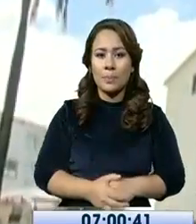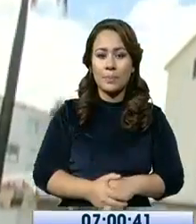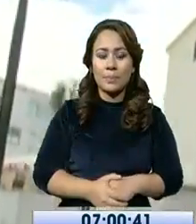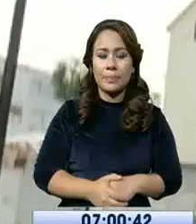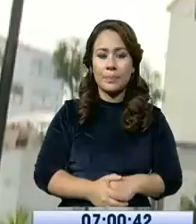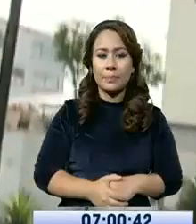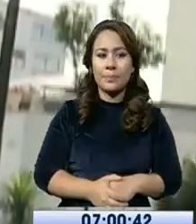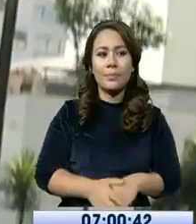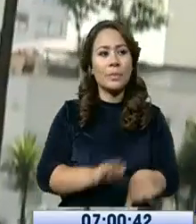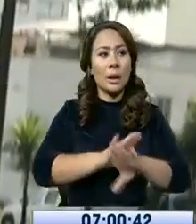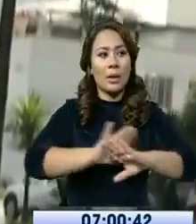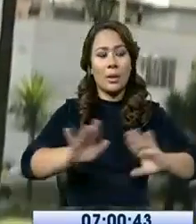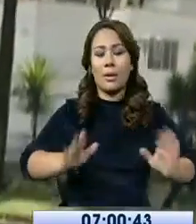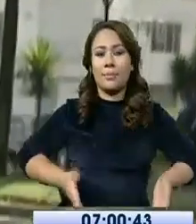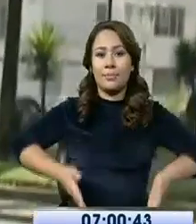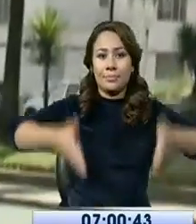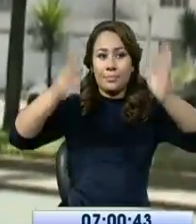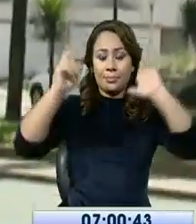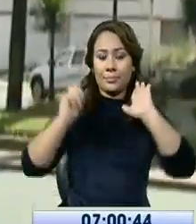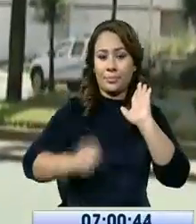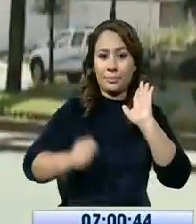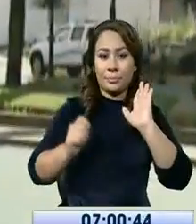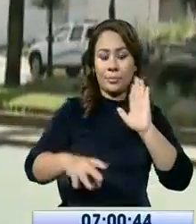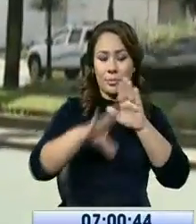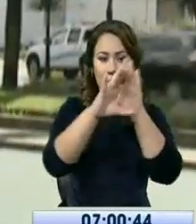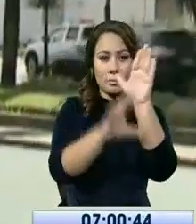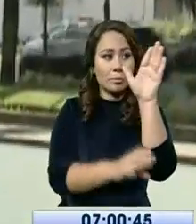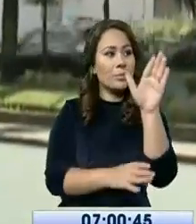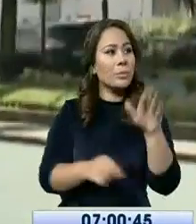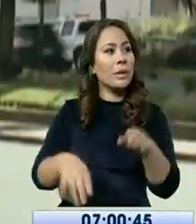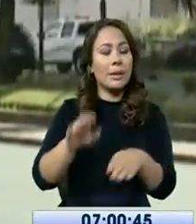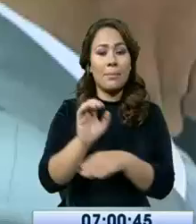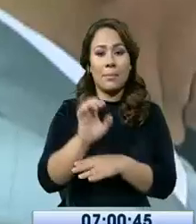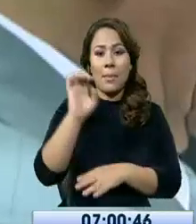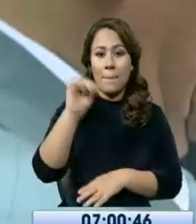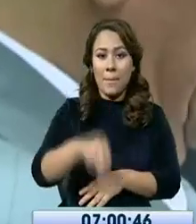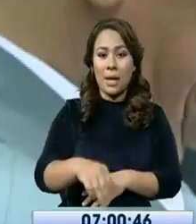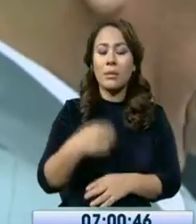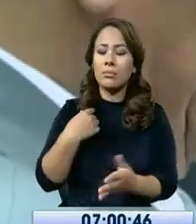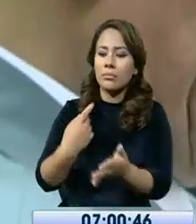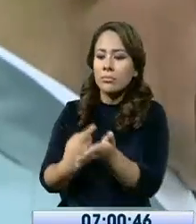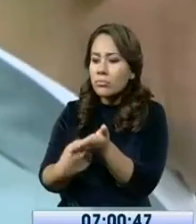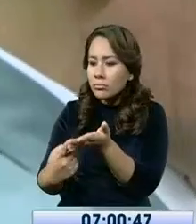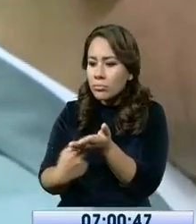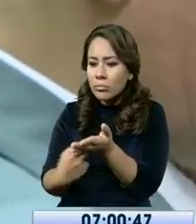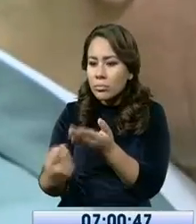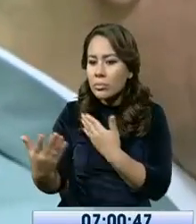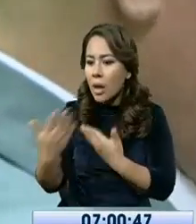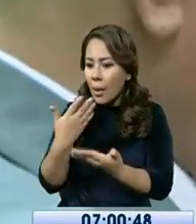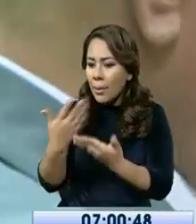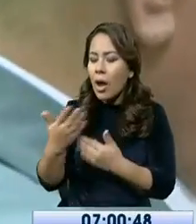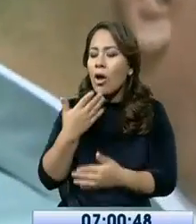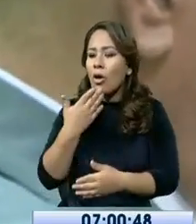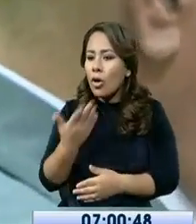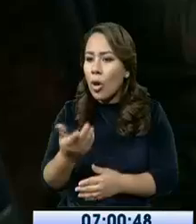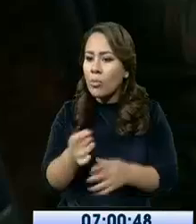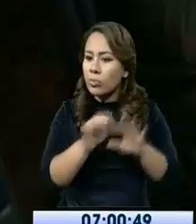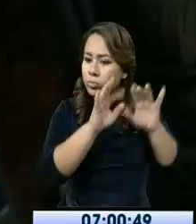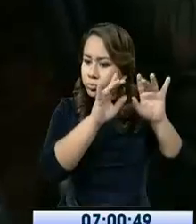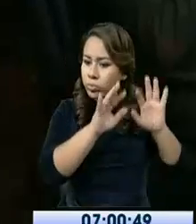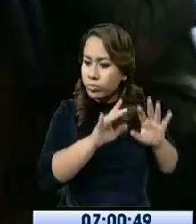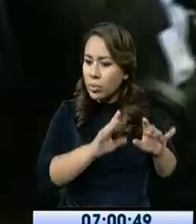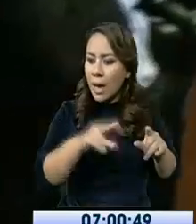El Pleno de la Corte Constitucional se reunió este martes para sortear el pedido de juicio político contra el vicepresidente Jorge Glass.